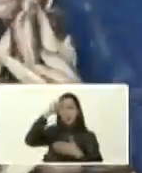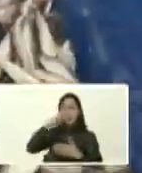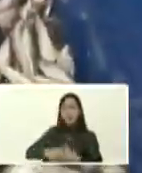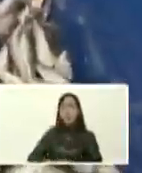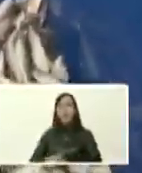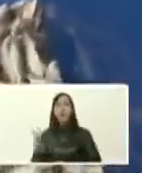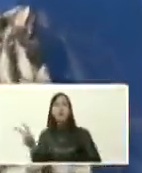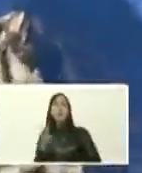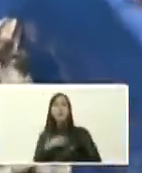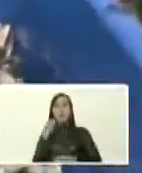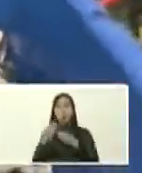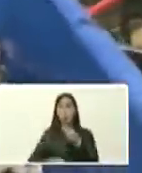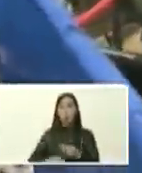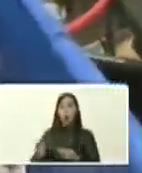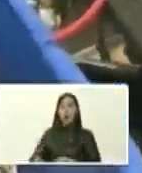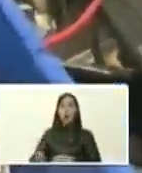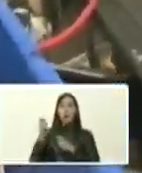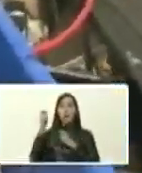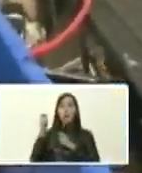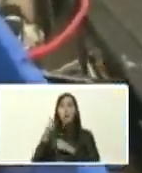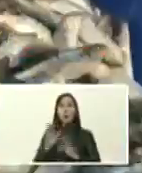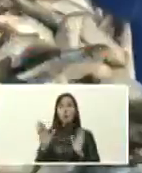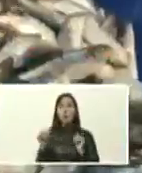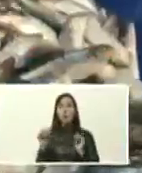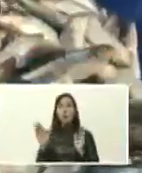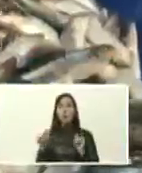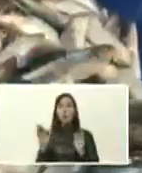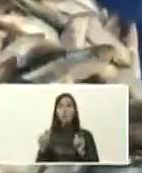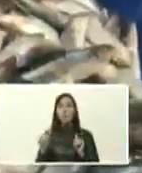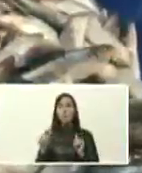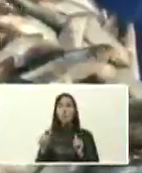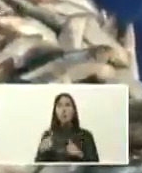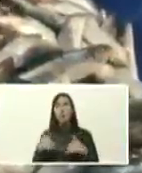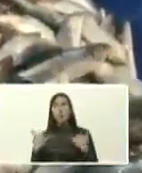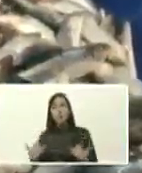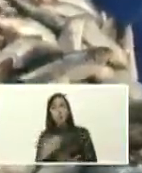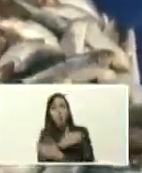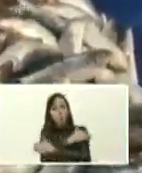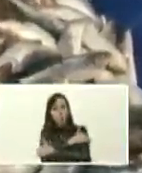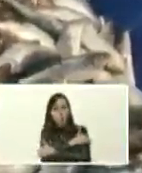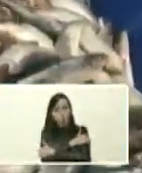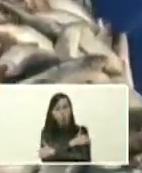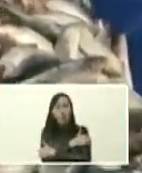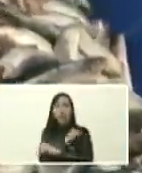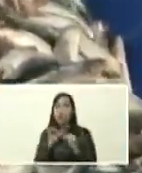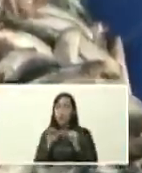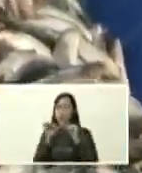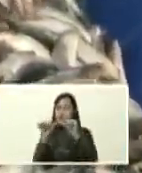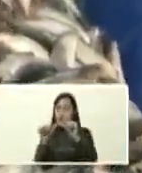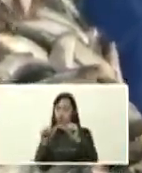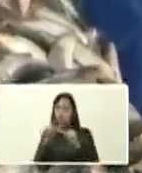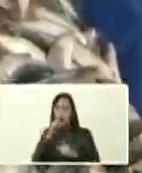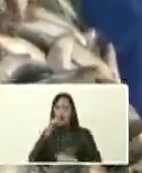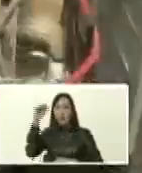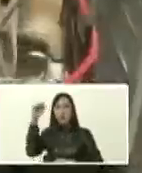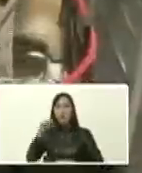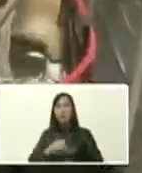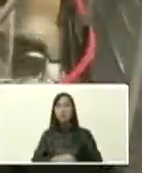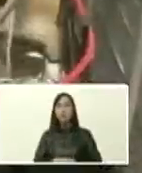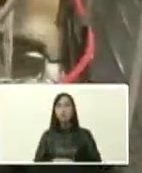pesca responsable. Nos despedimos de allá, nos despedimos desde acá, enviándole un abrazo y siga adelante, presidente.